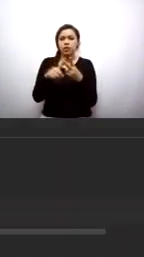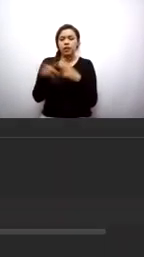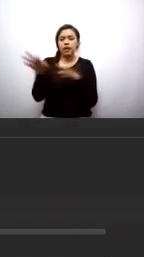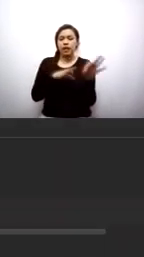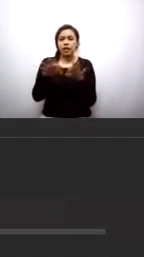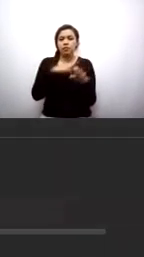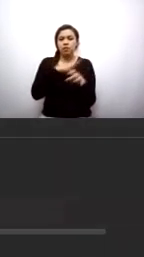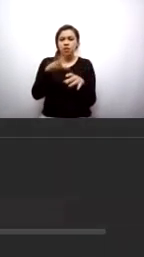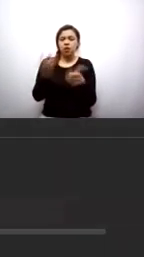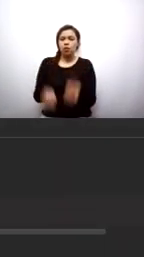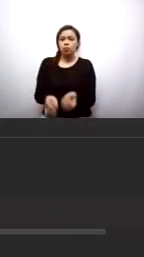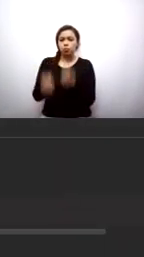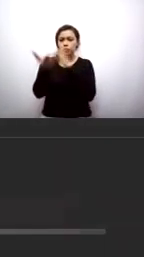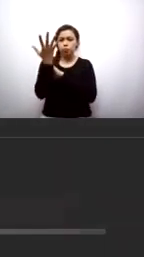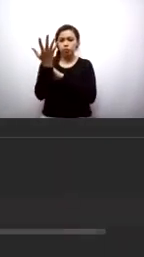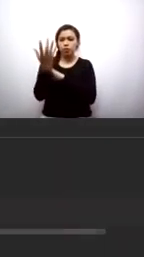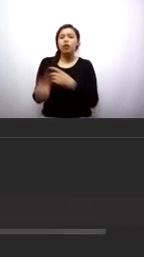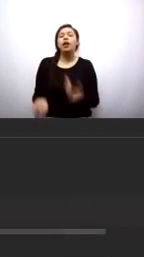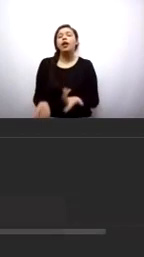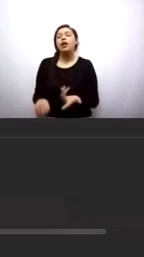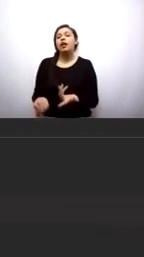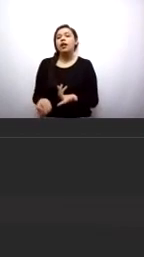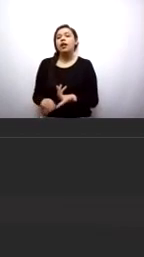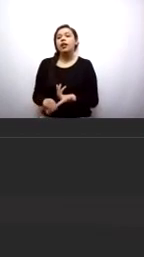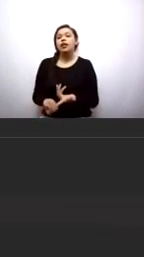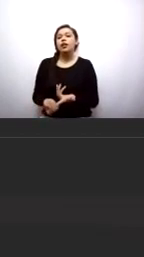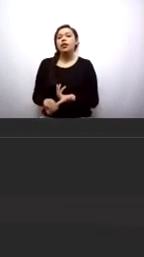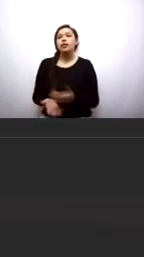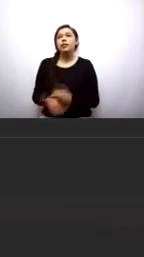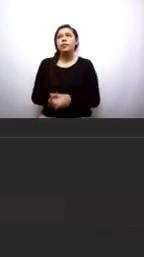generales. ¿Y cuál es una de estas